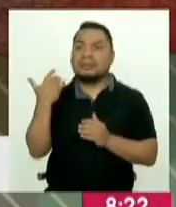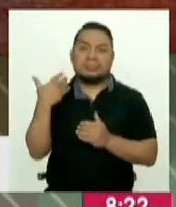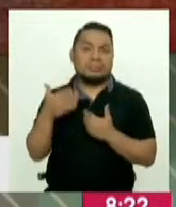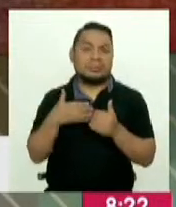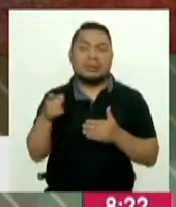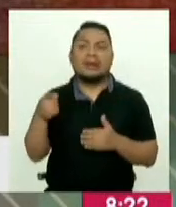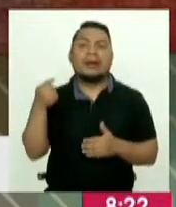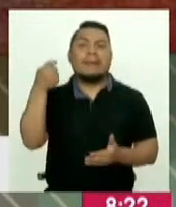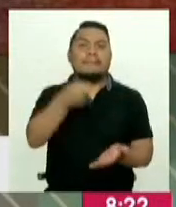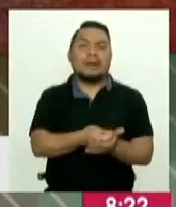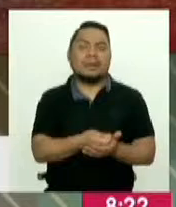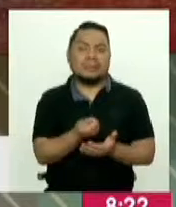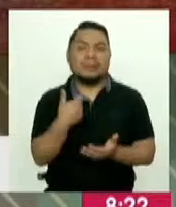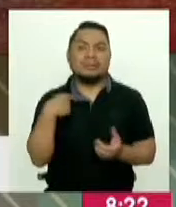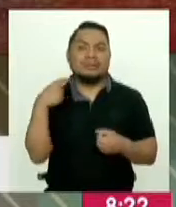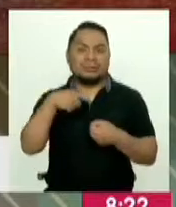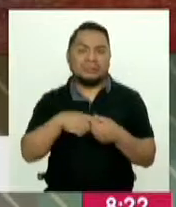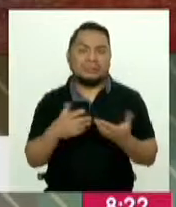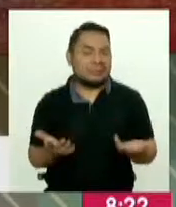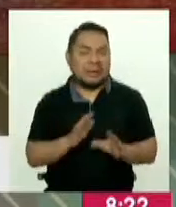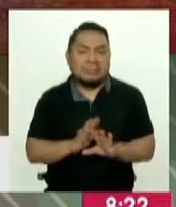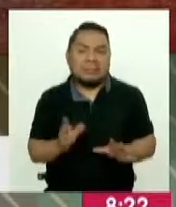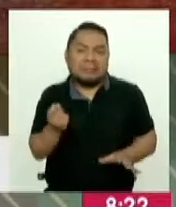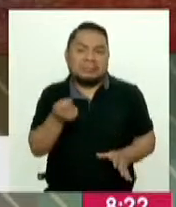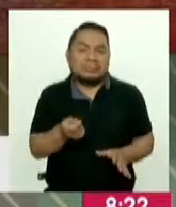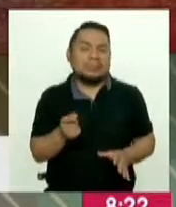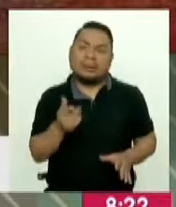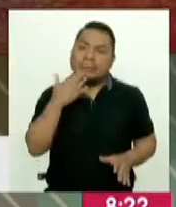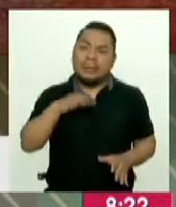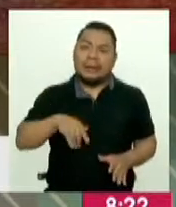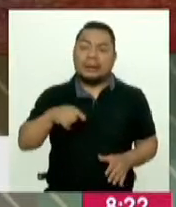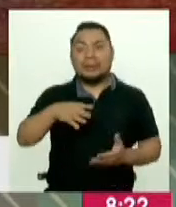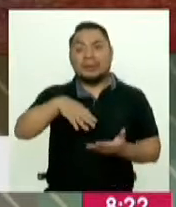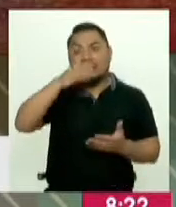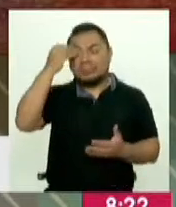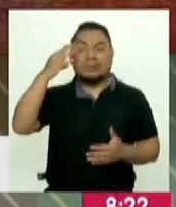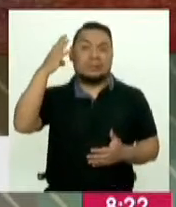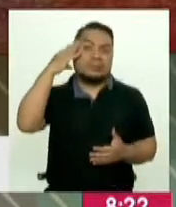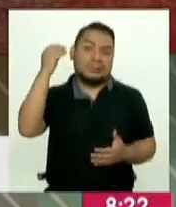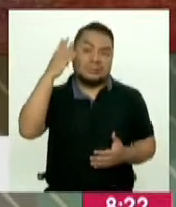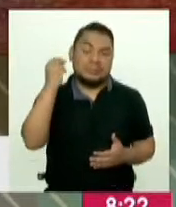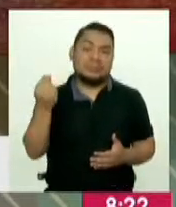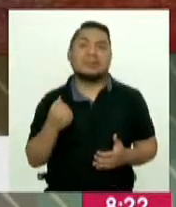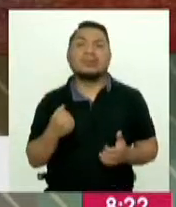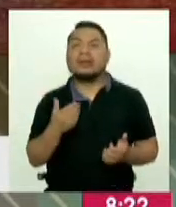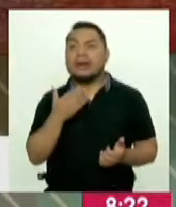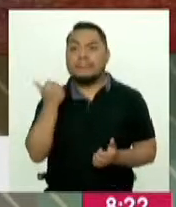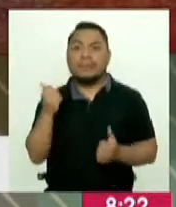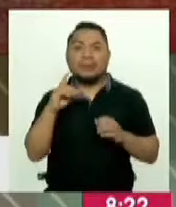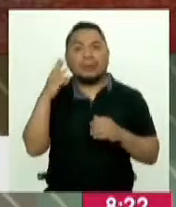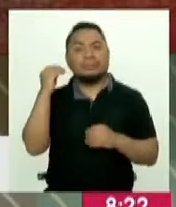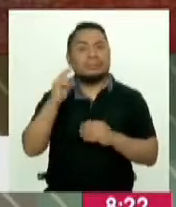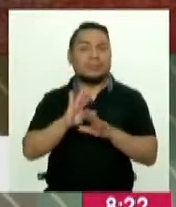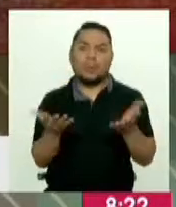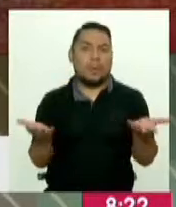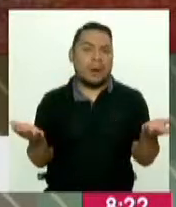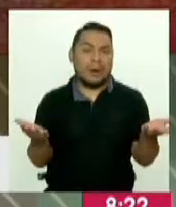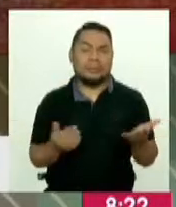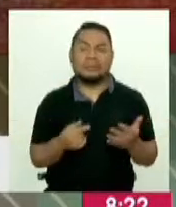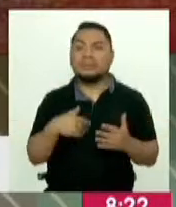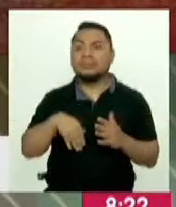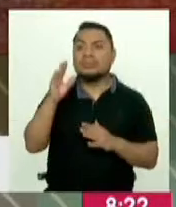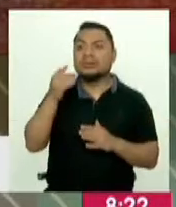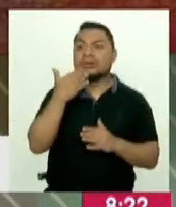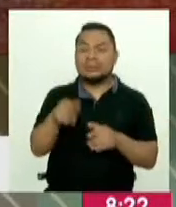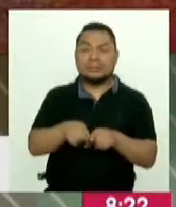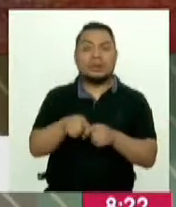una campaña, no quienes tienen la mejor formación, la mejor trayectoria, los mejores aportes partidarios, quienes destacan más o